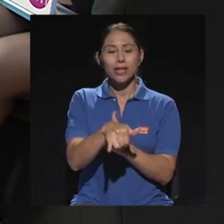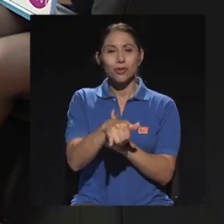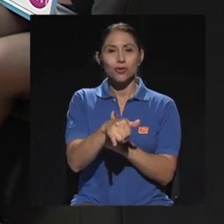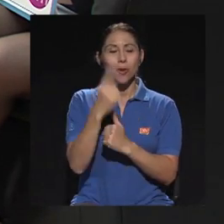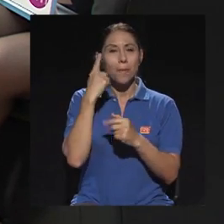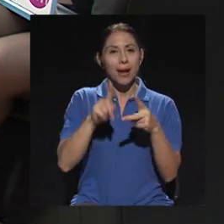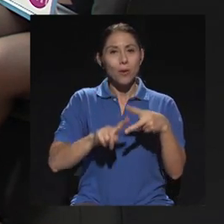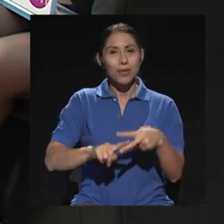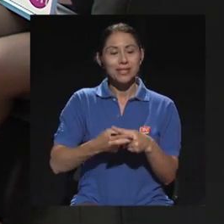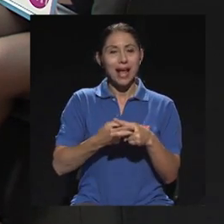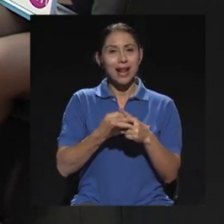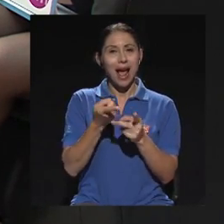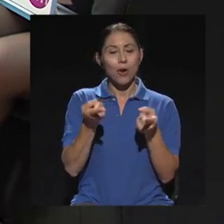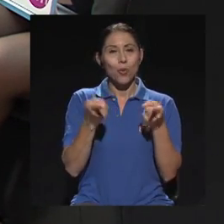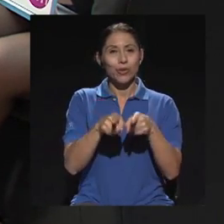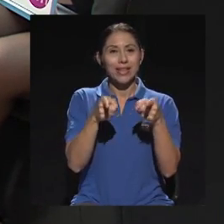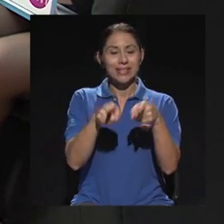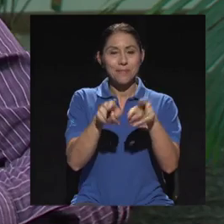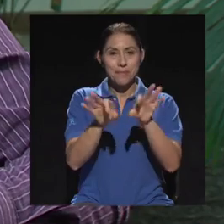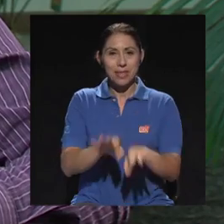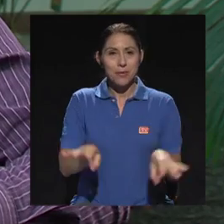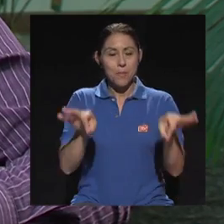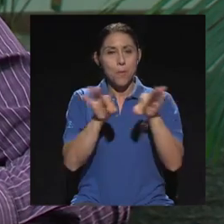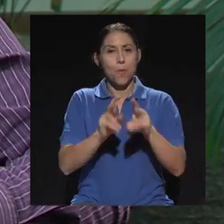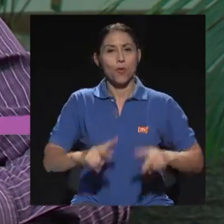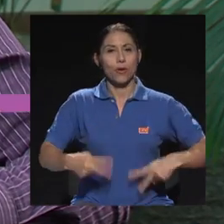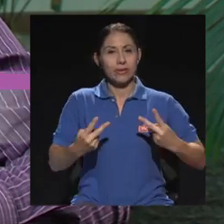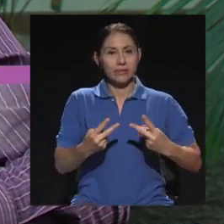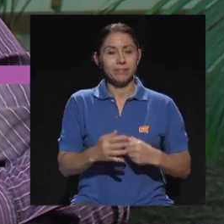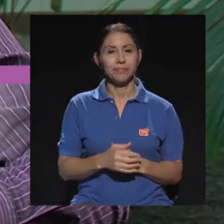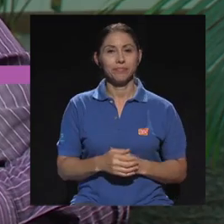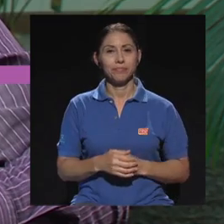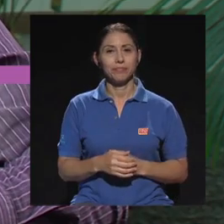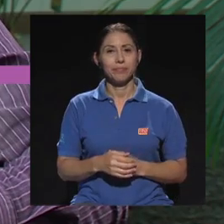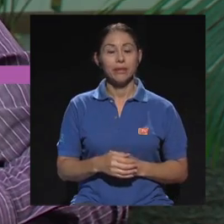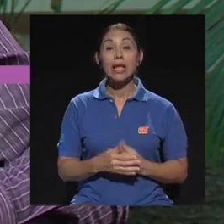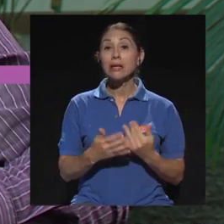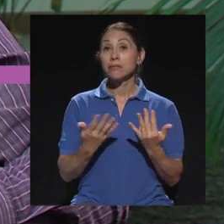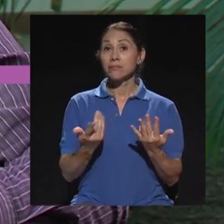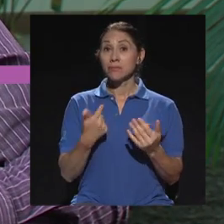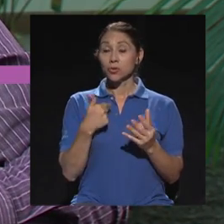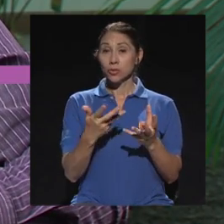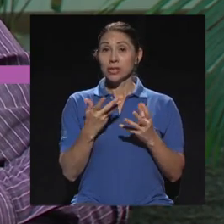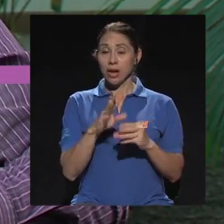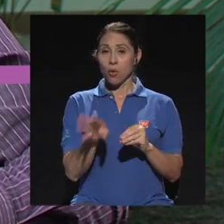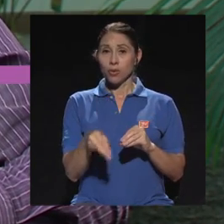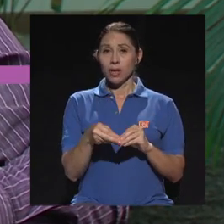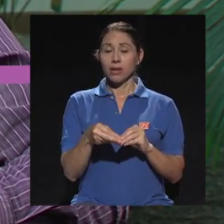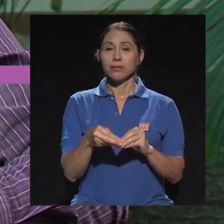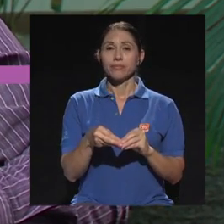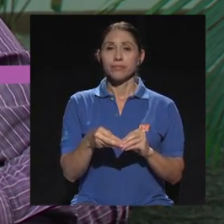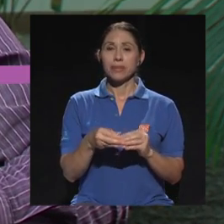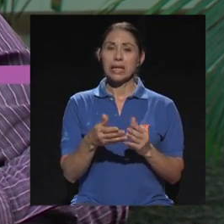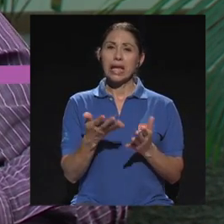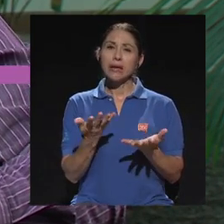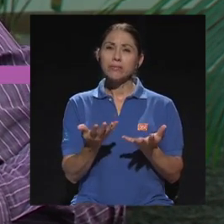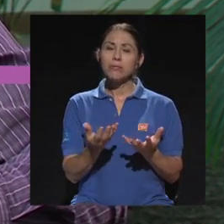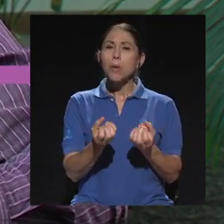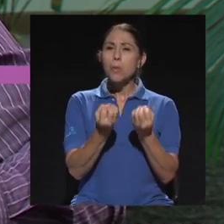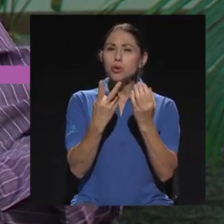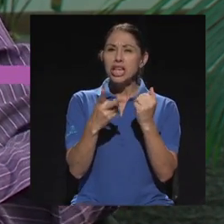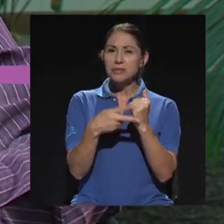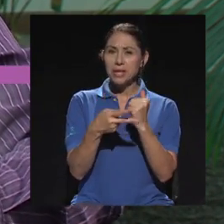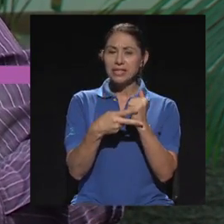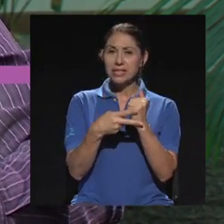también acontecimientos importantes de la vida. Y es que tal vez en eso yo quisiera acotar de que muchas veces pues, lo